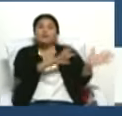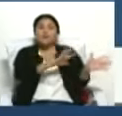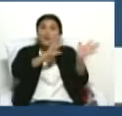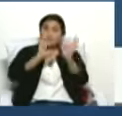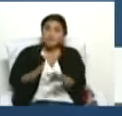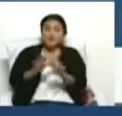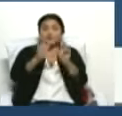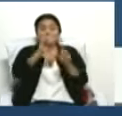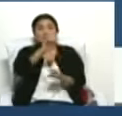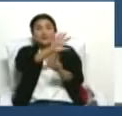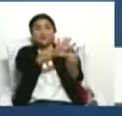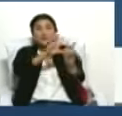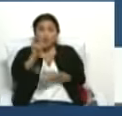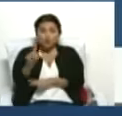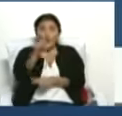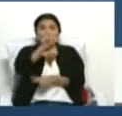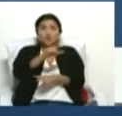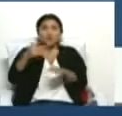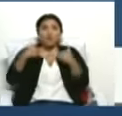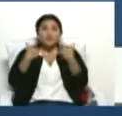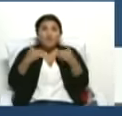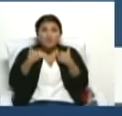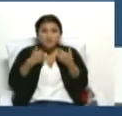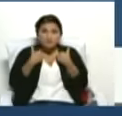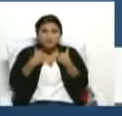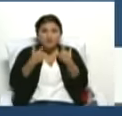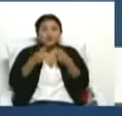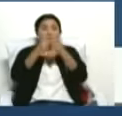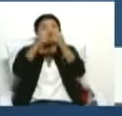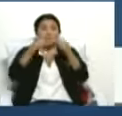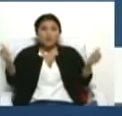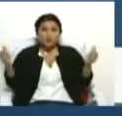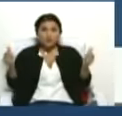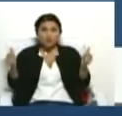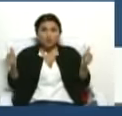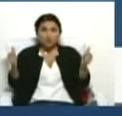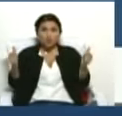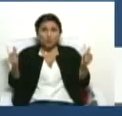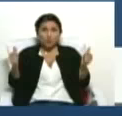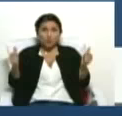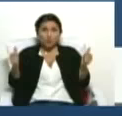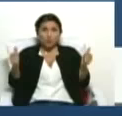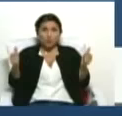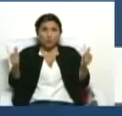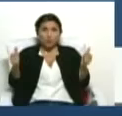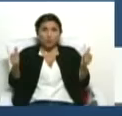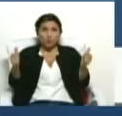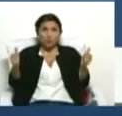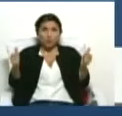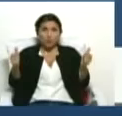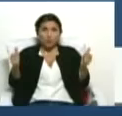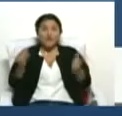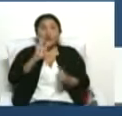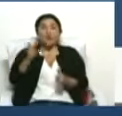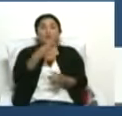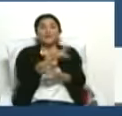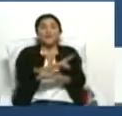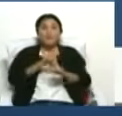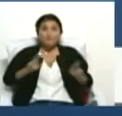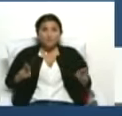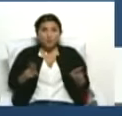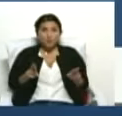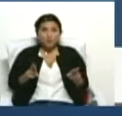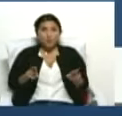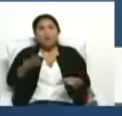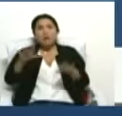10.071 víctimas de asesinato, tortura y desaparición por motivos políticos durante el periodo de la llamada Cuarta República. De eso nadie